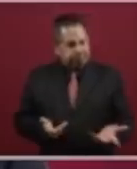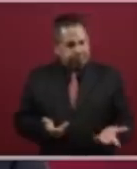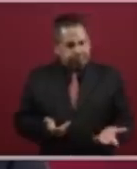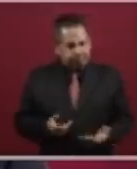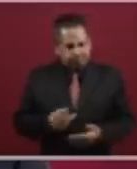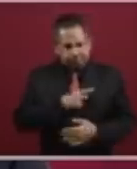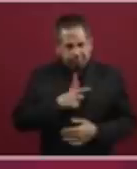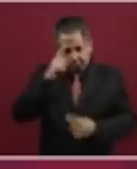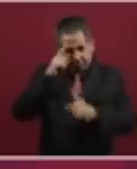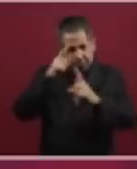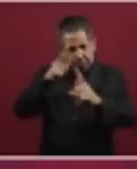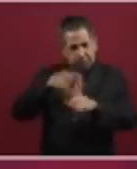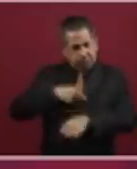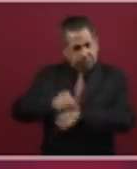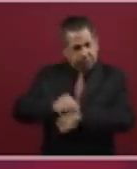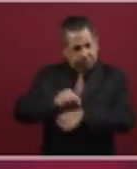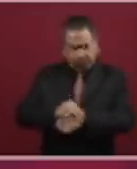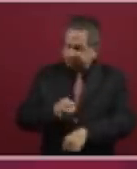en las causas que uno defiende.